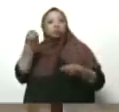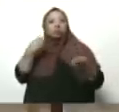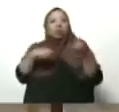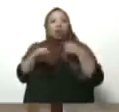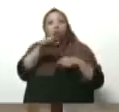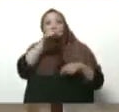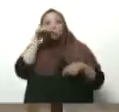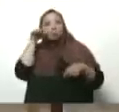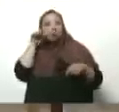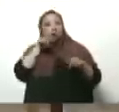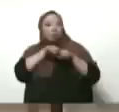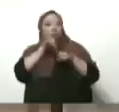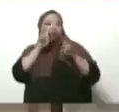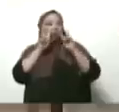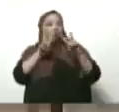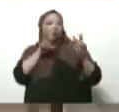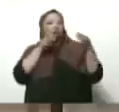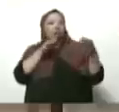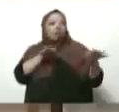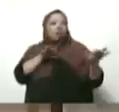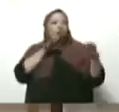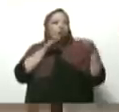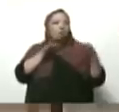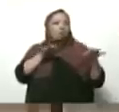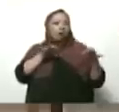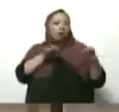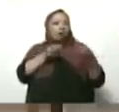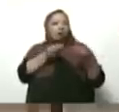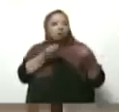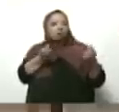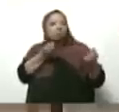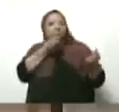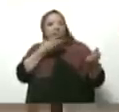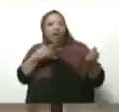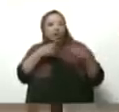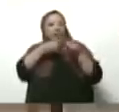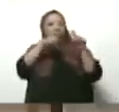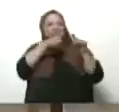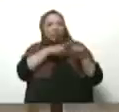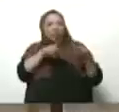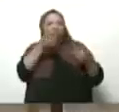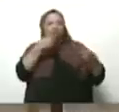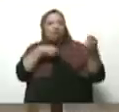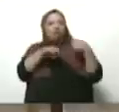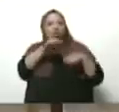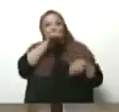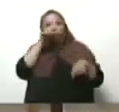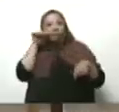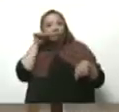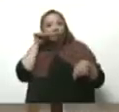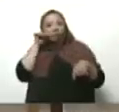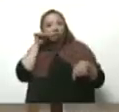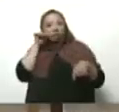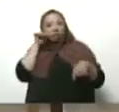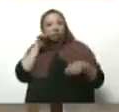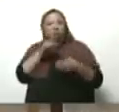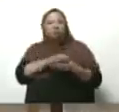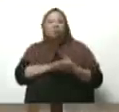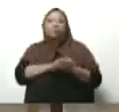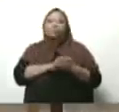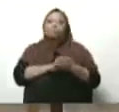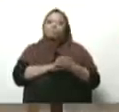droga marihuana cocaína está así tú sí